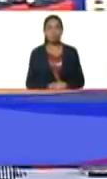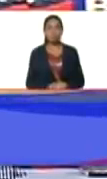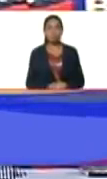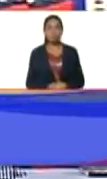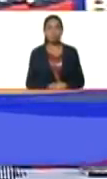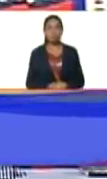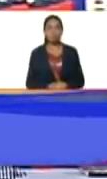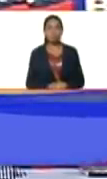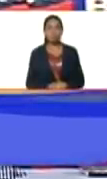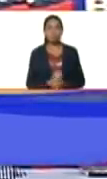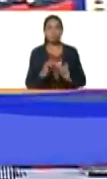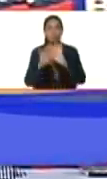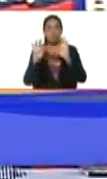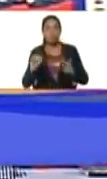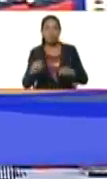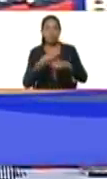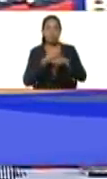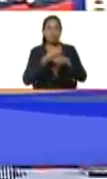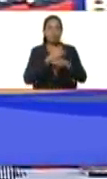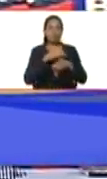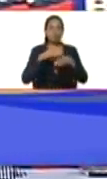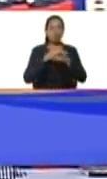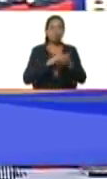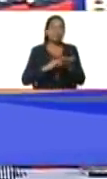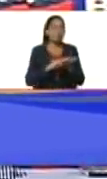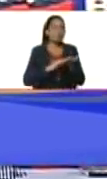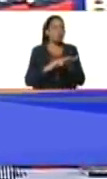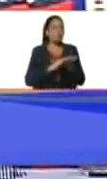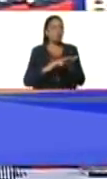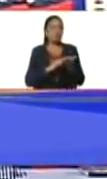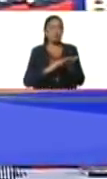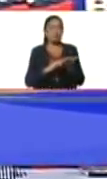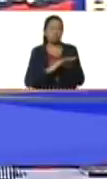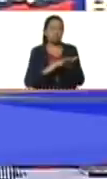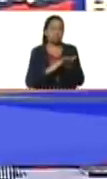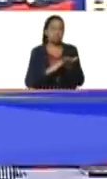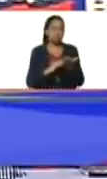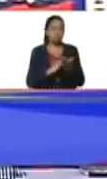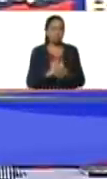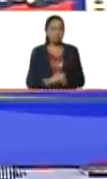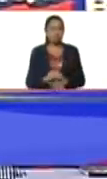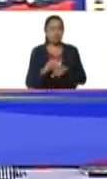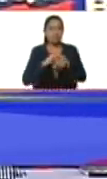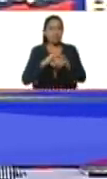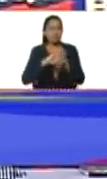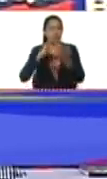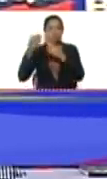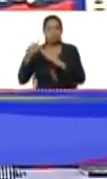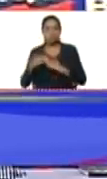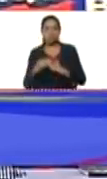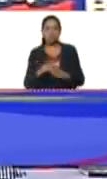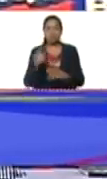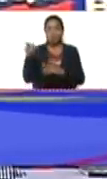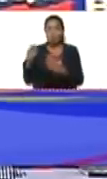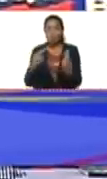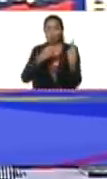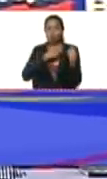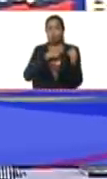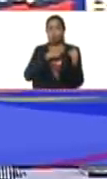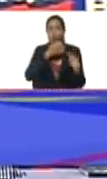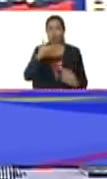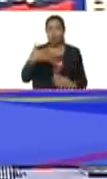un gobierno de soluciones. Blanca, te voy a encargar a ti para